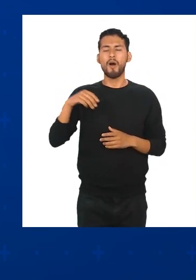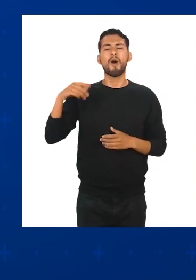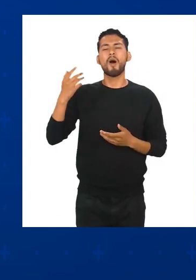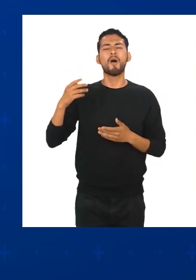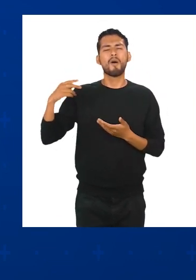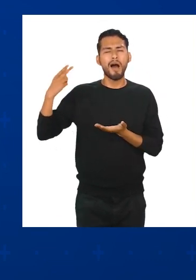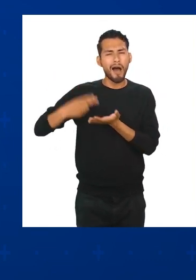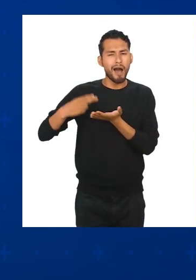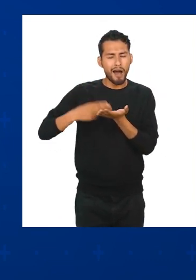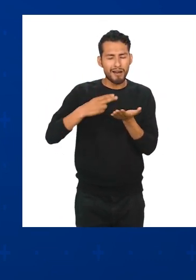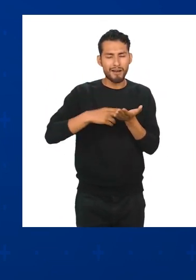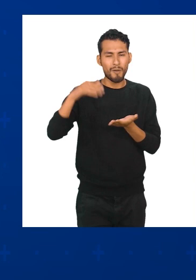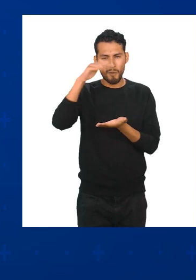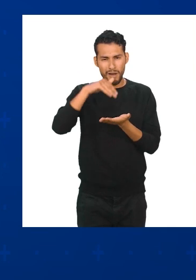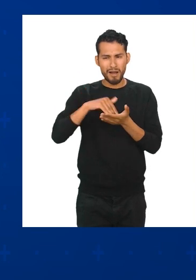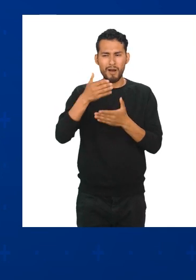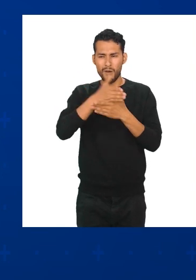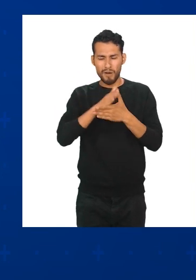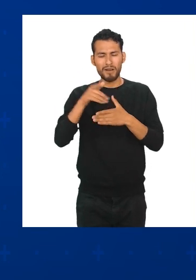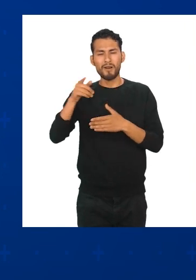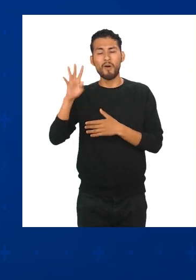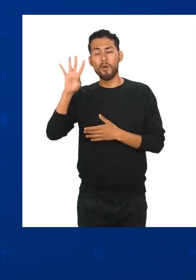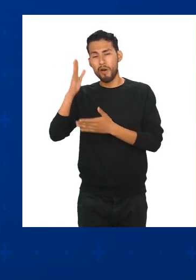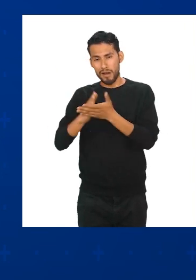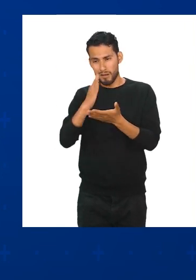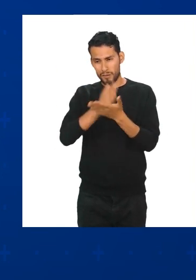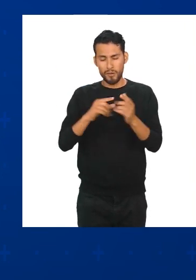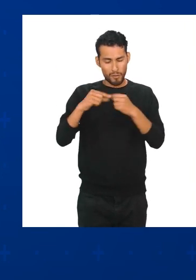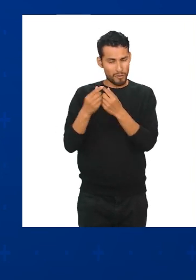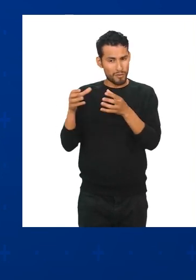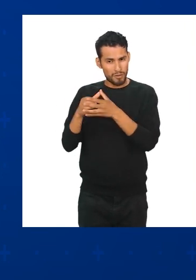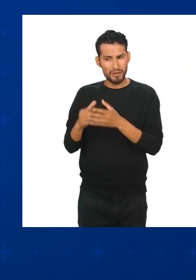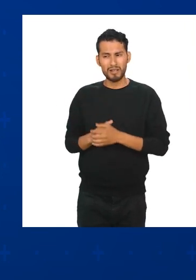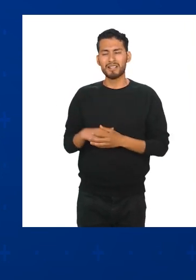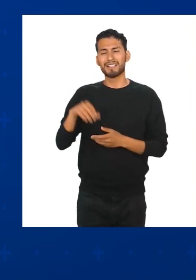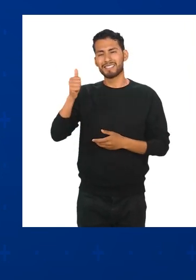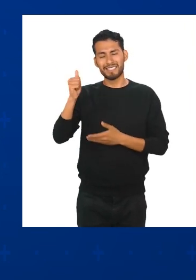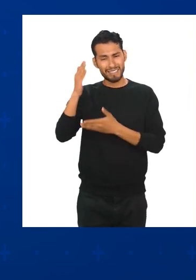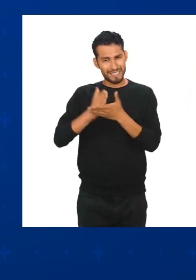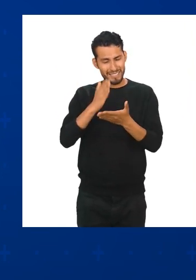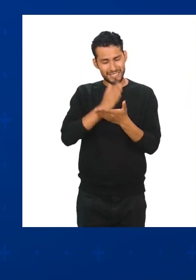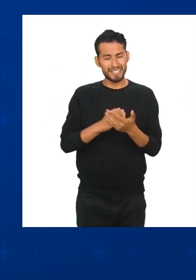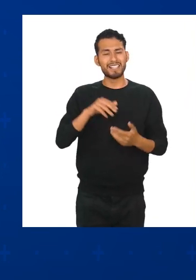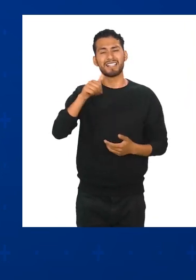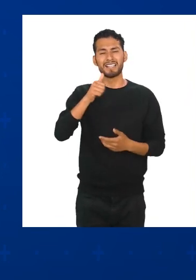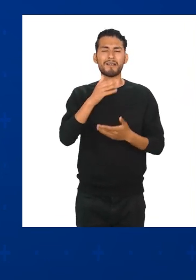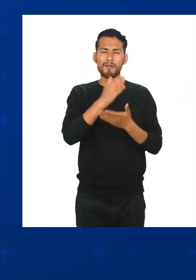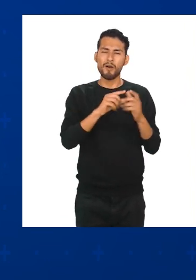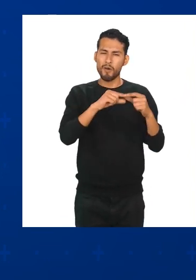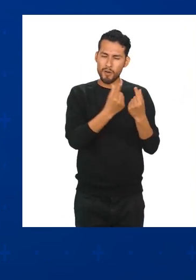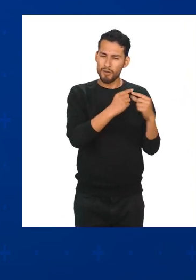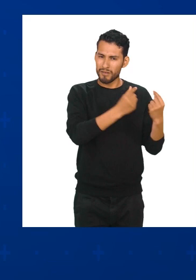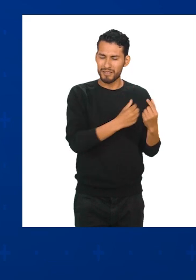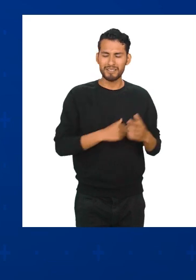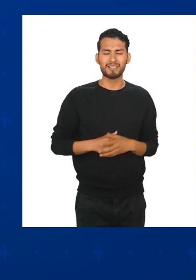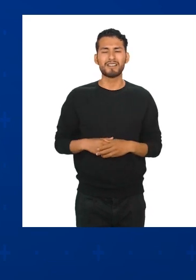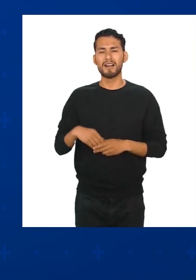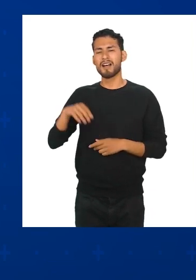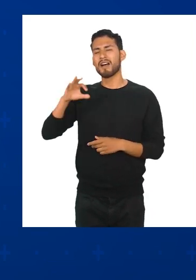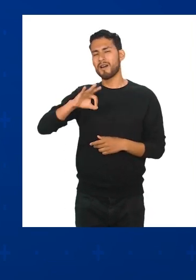moda, mediana, cuartiles, cuartiles para datos agrupados, deciles, deciles para datos